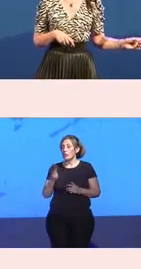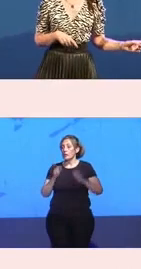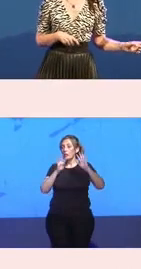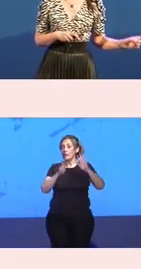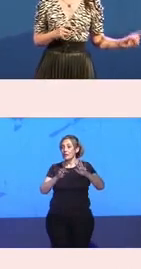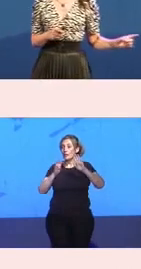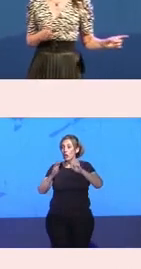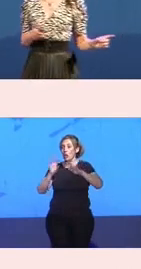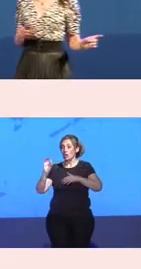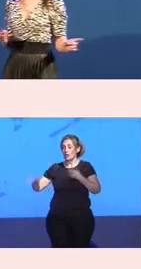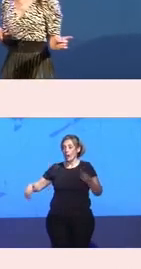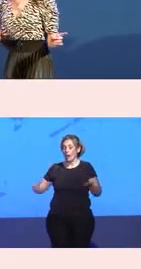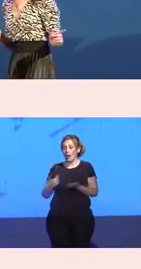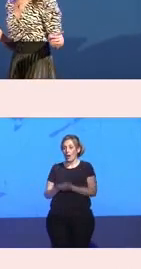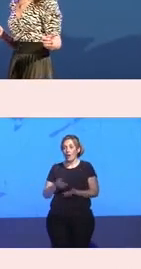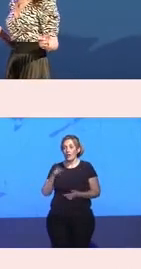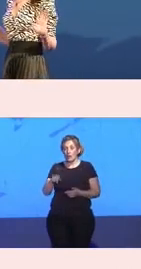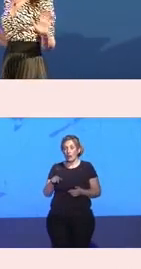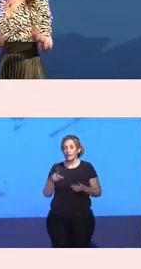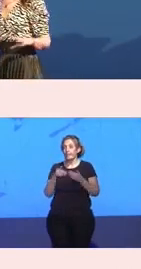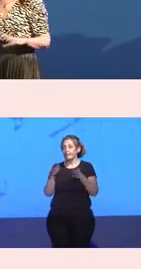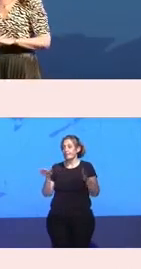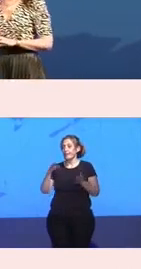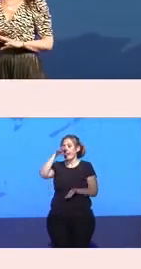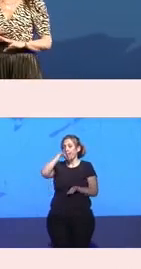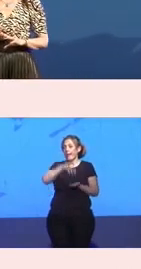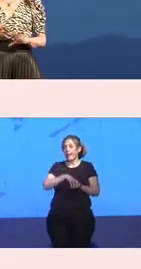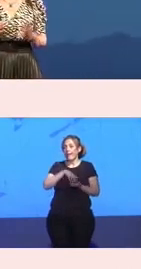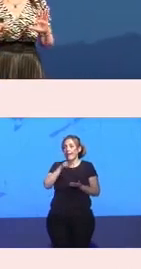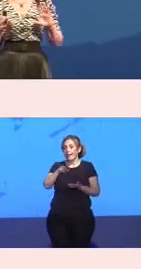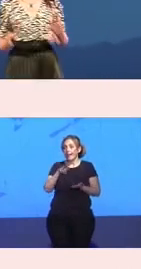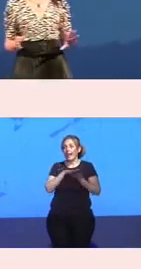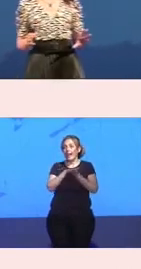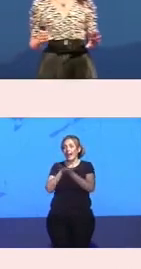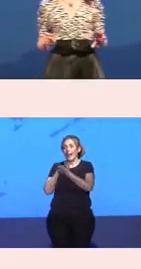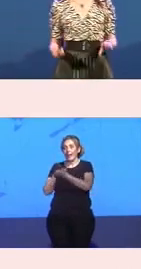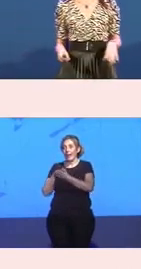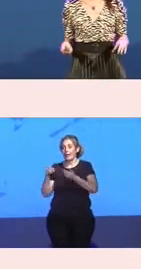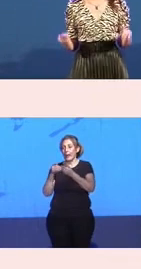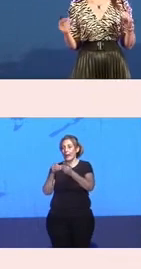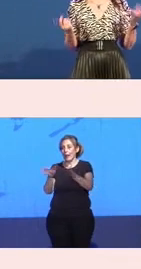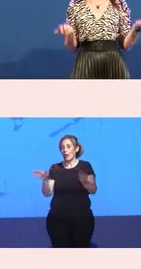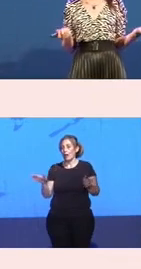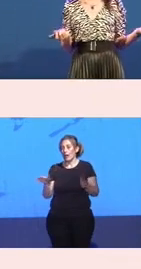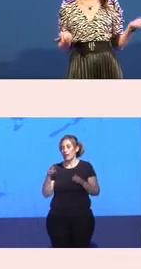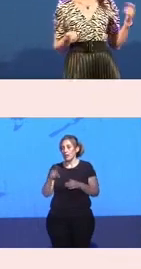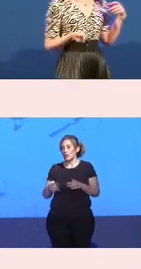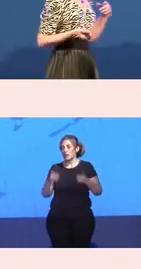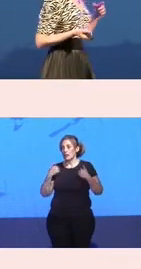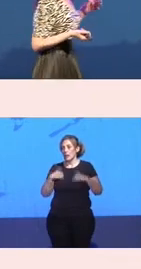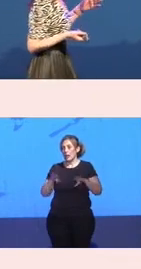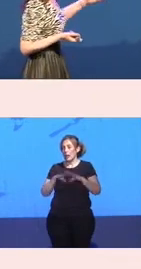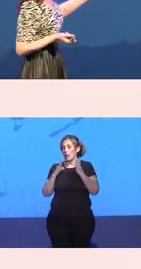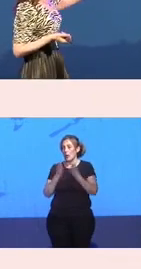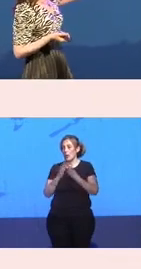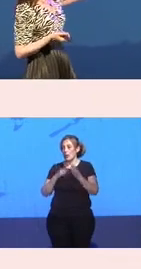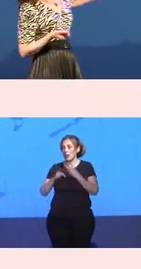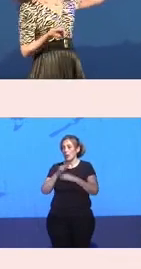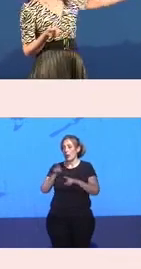hasta nuestros días se han abierto todas esas granjas de cadáveres que yo al menos haya podido certificar en el mundo las que están en